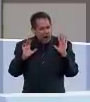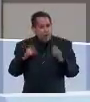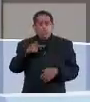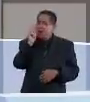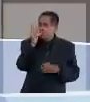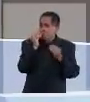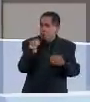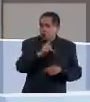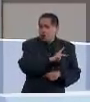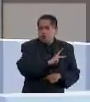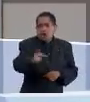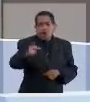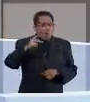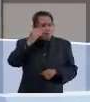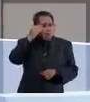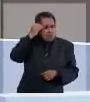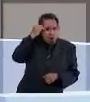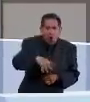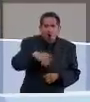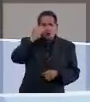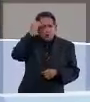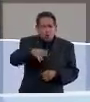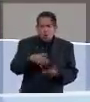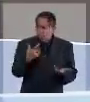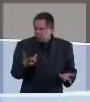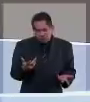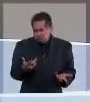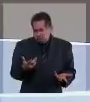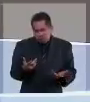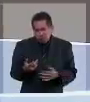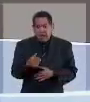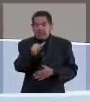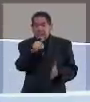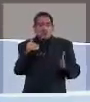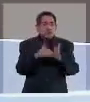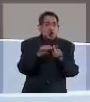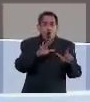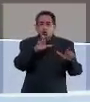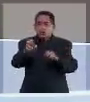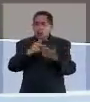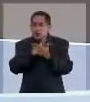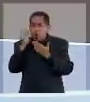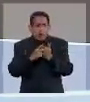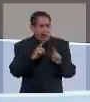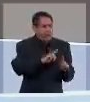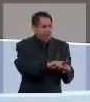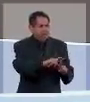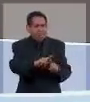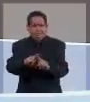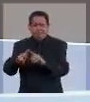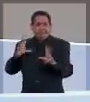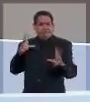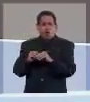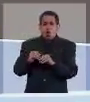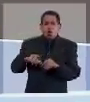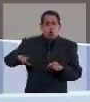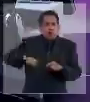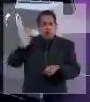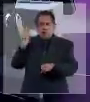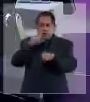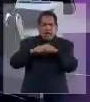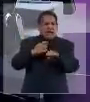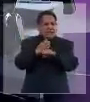floja en este país que está recibiendo. Hay 6.800 acciones en todos los gobiernos, desde el municipio hasta el gobierno